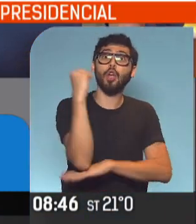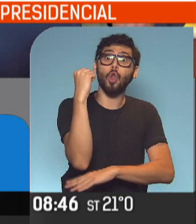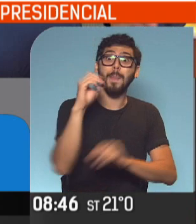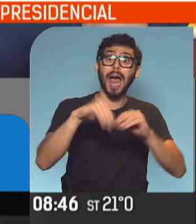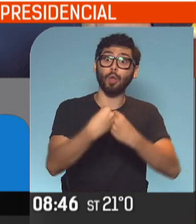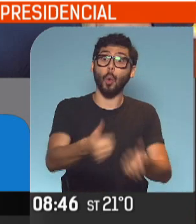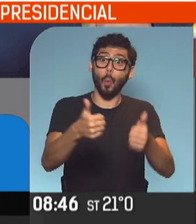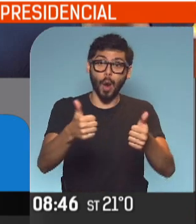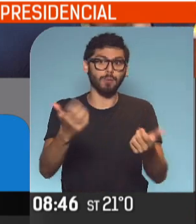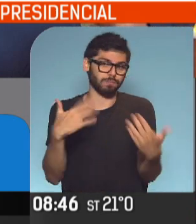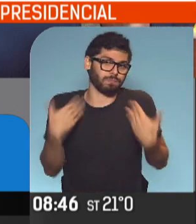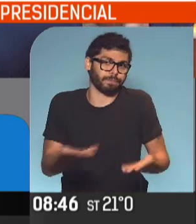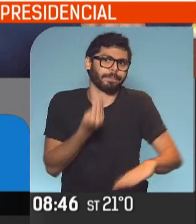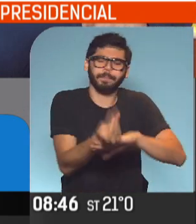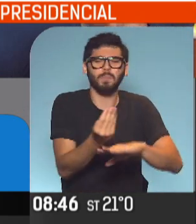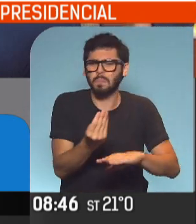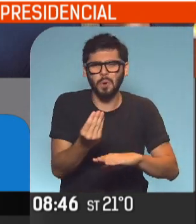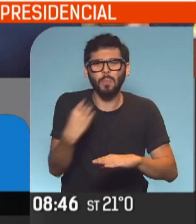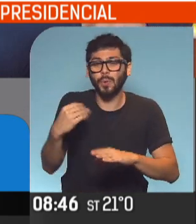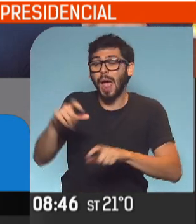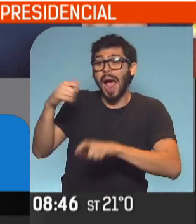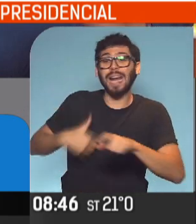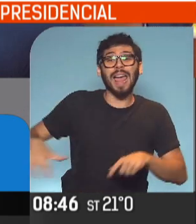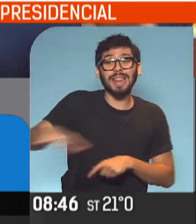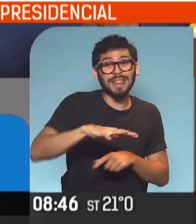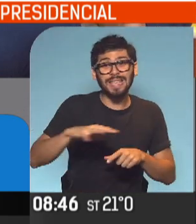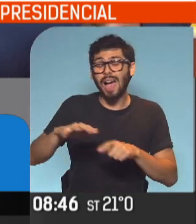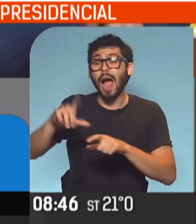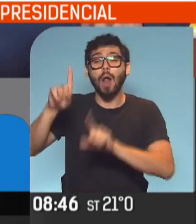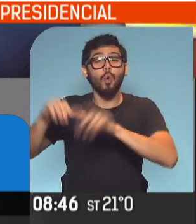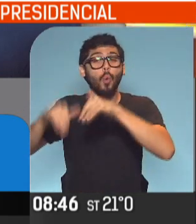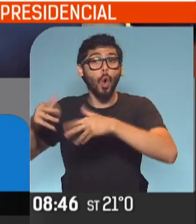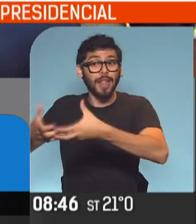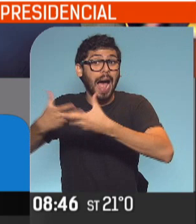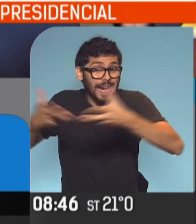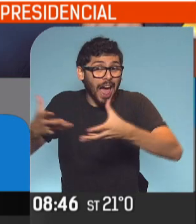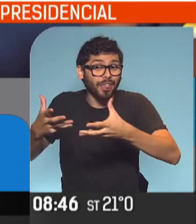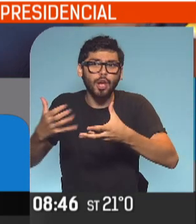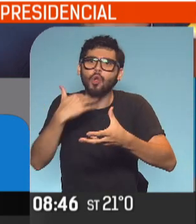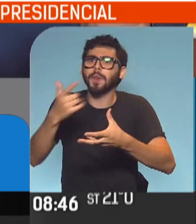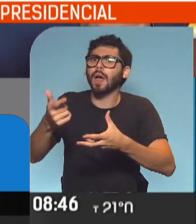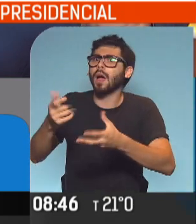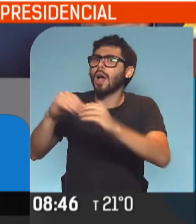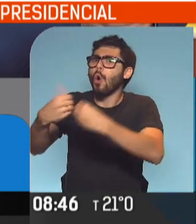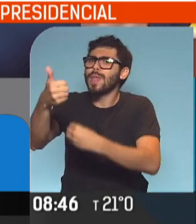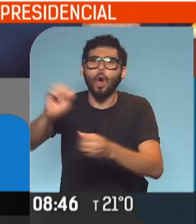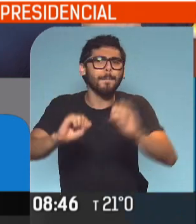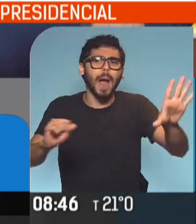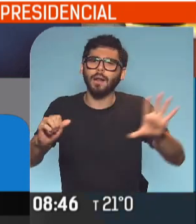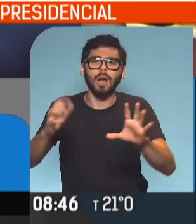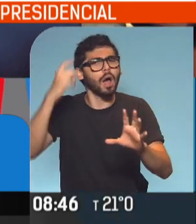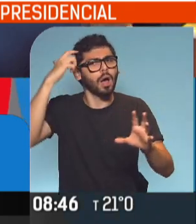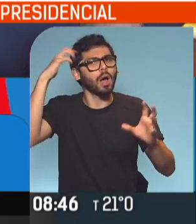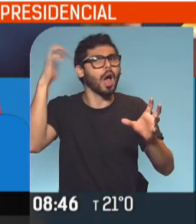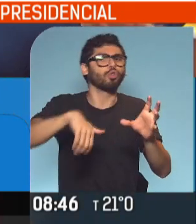no le digo porque la argentina hay un porcentaje del electorado que es muy ideológico que independientemente de cómo le vaya a un espacio u otro se posiciona de ese lugar